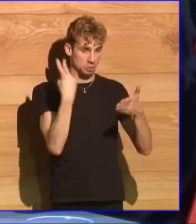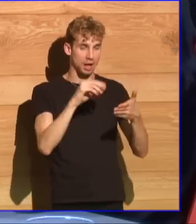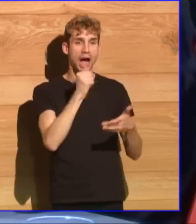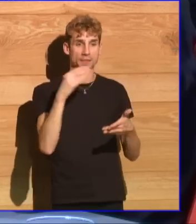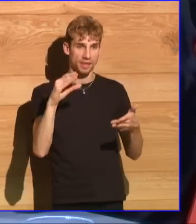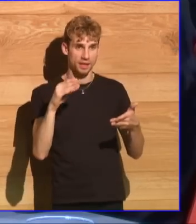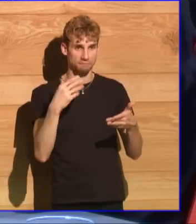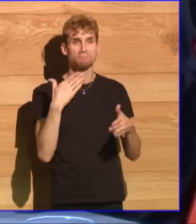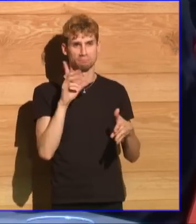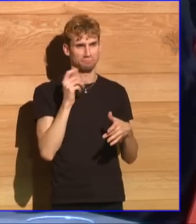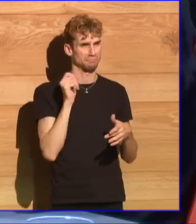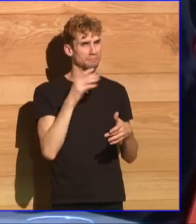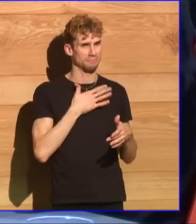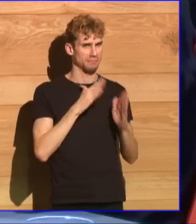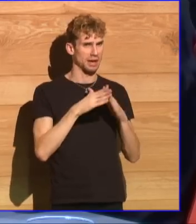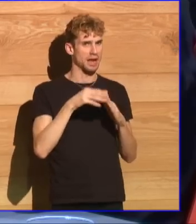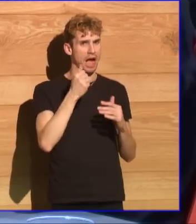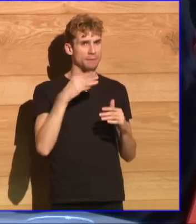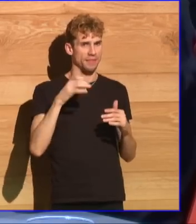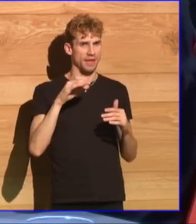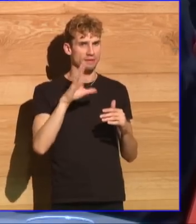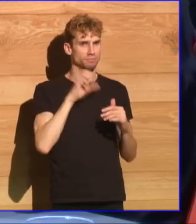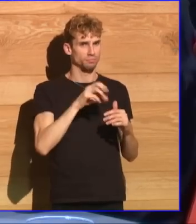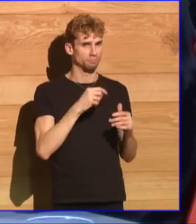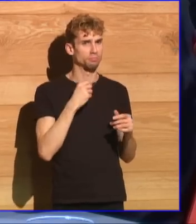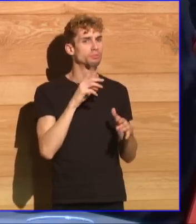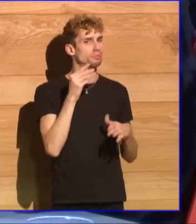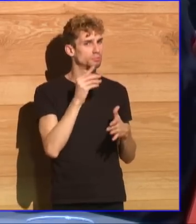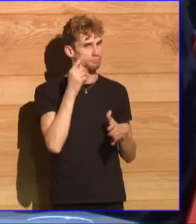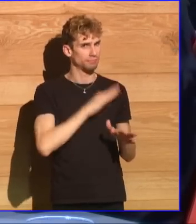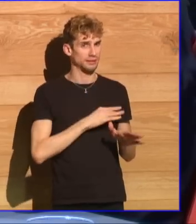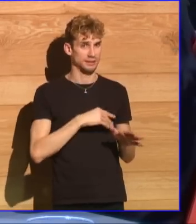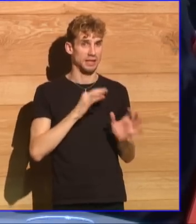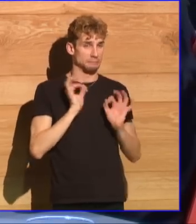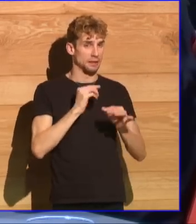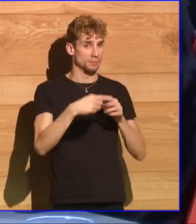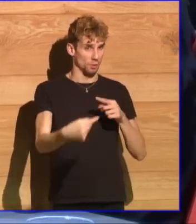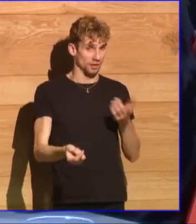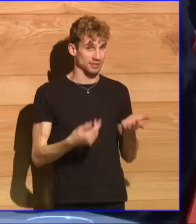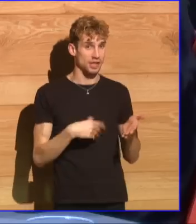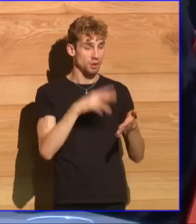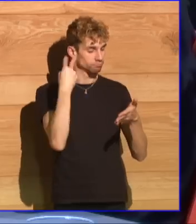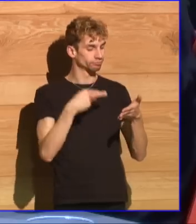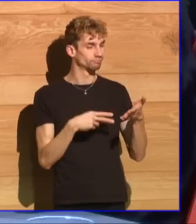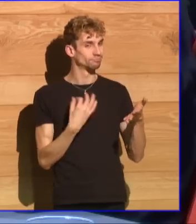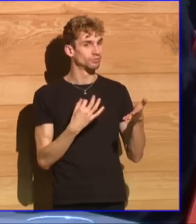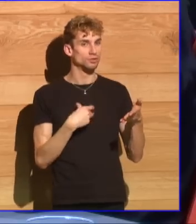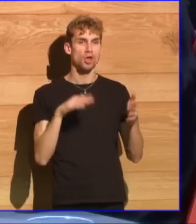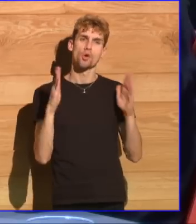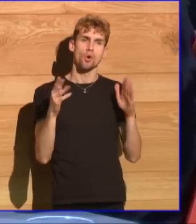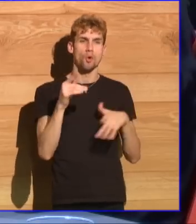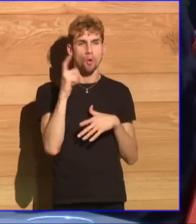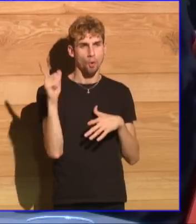se compraba mucho el ABC en mi casa, concretamente a diario. Ujú. Y entonces en ABC yo leí en julio